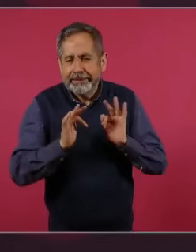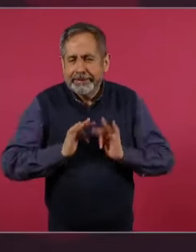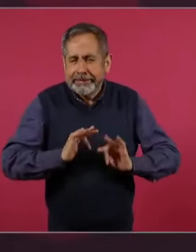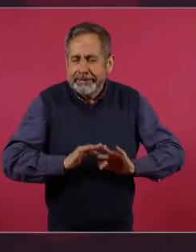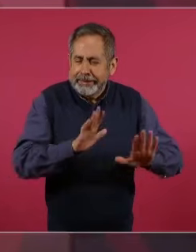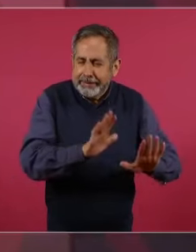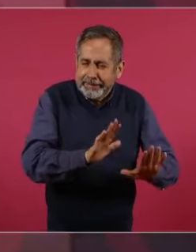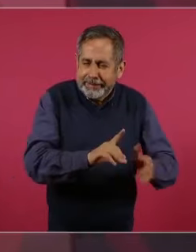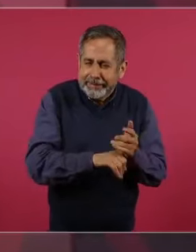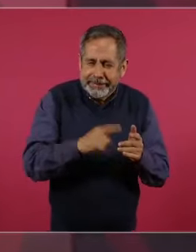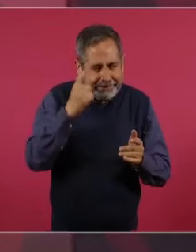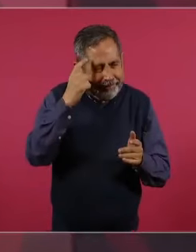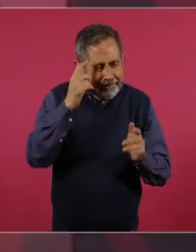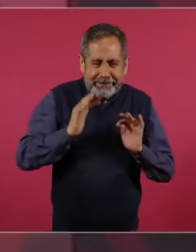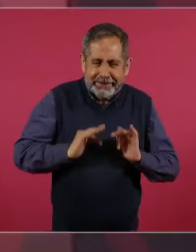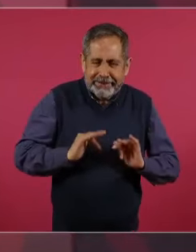tranquilícense,